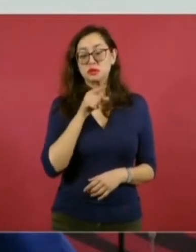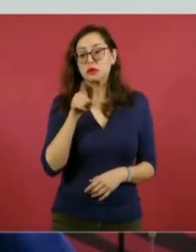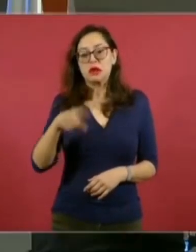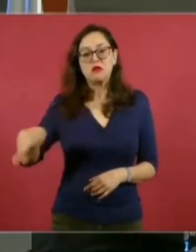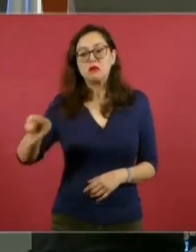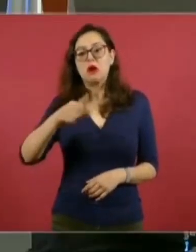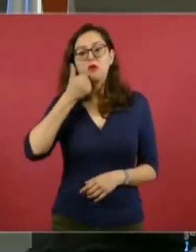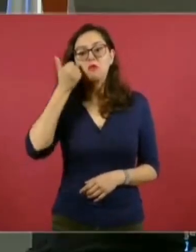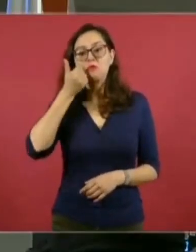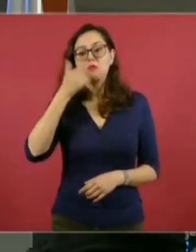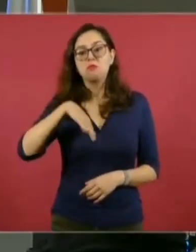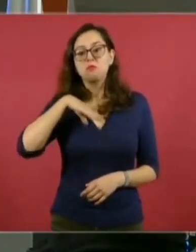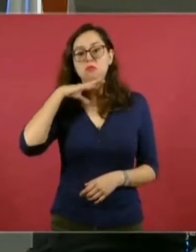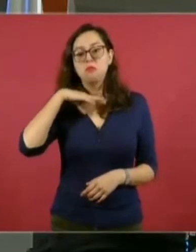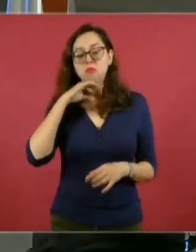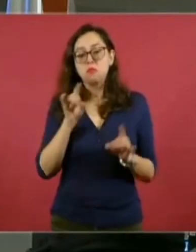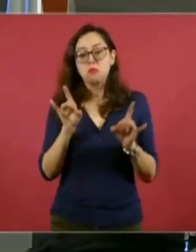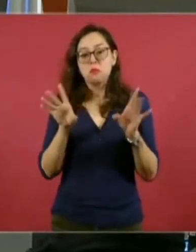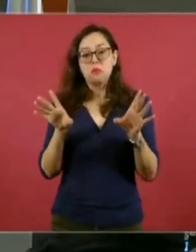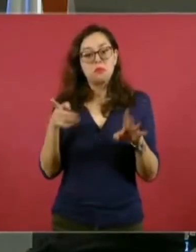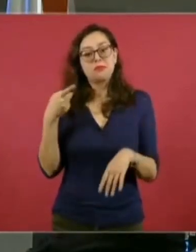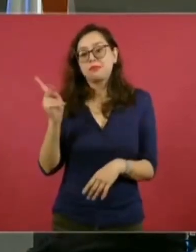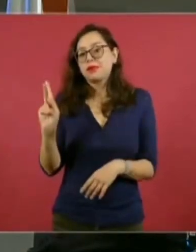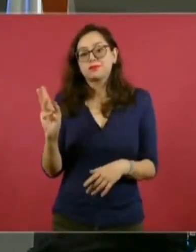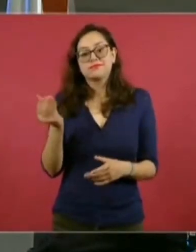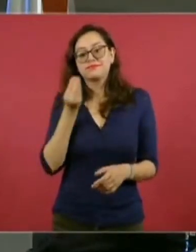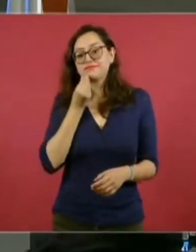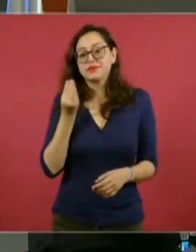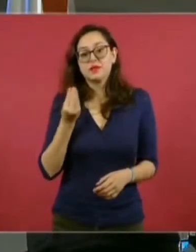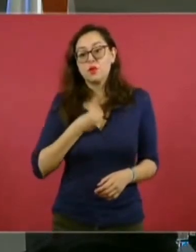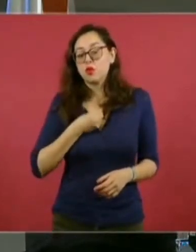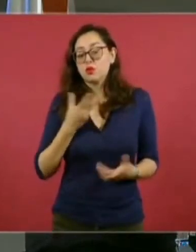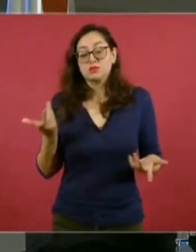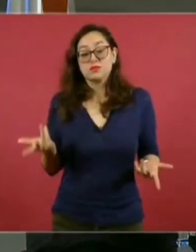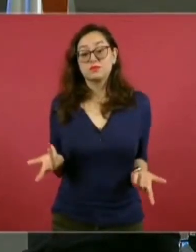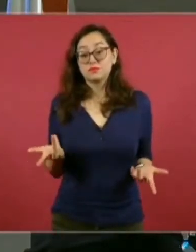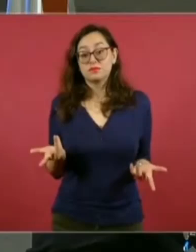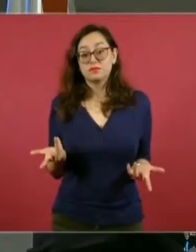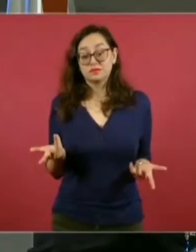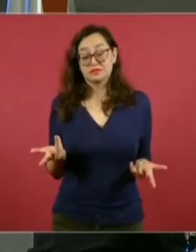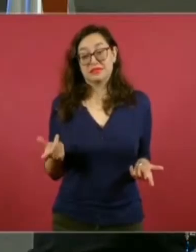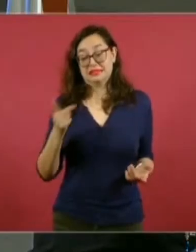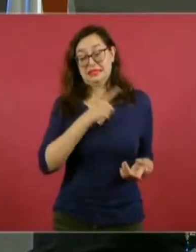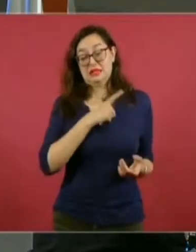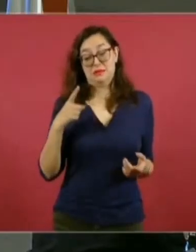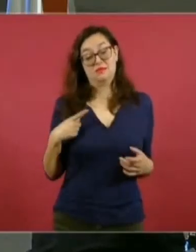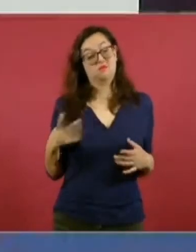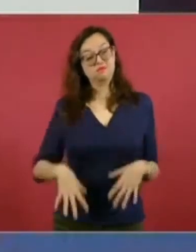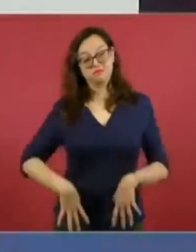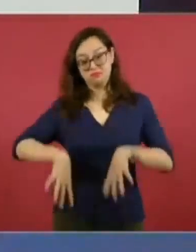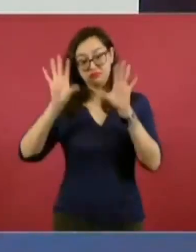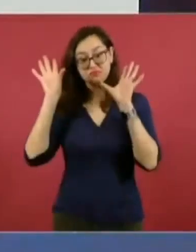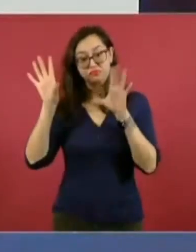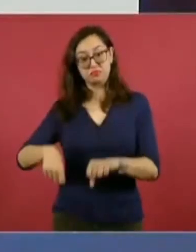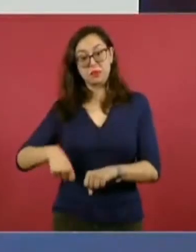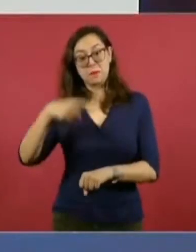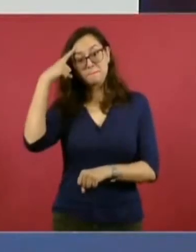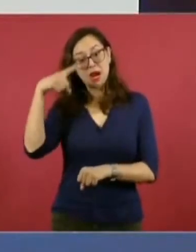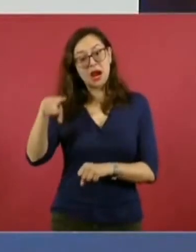accidental. Si lo toleraban, se perdería el orden en la plaza.